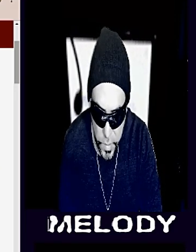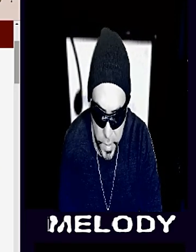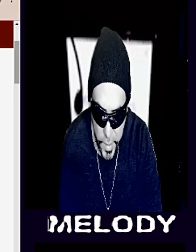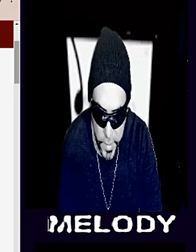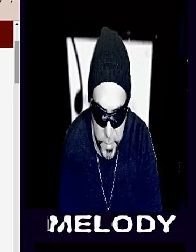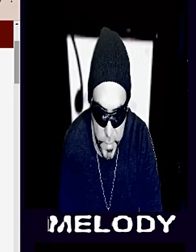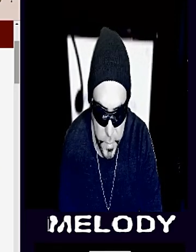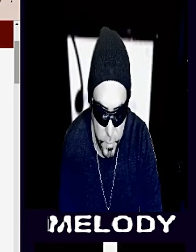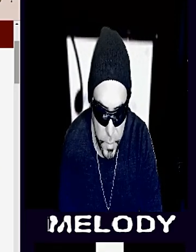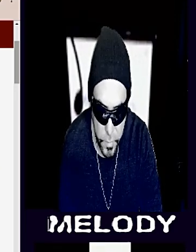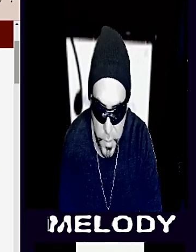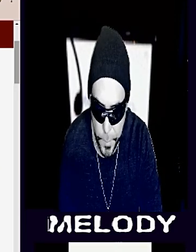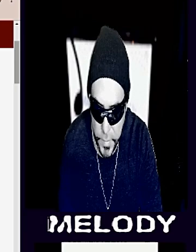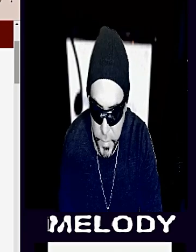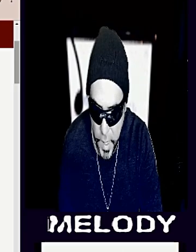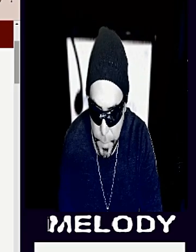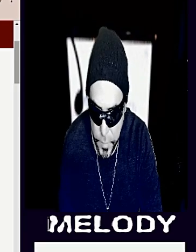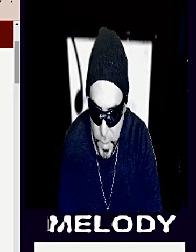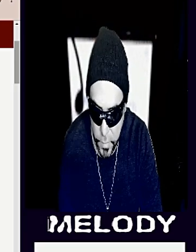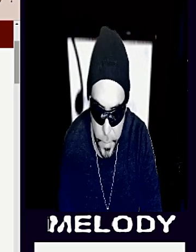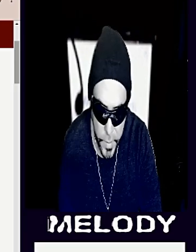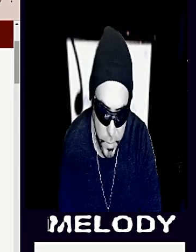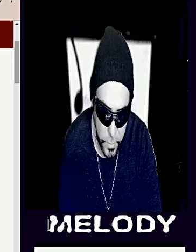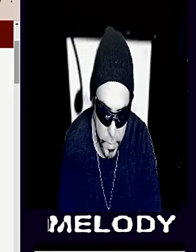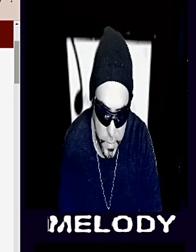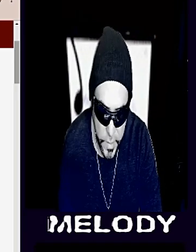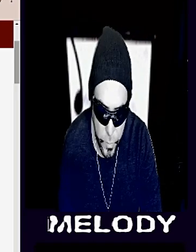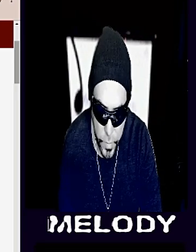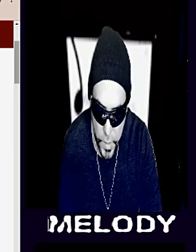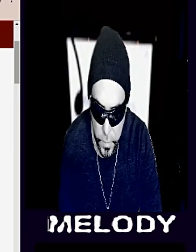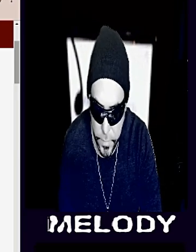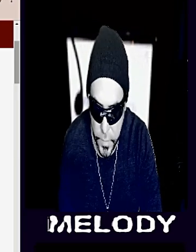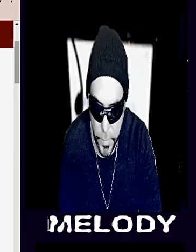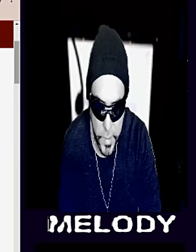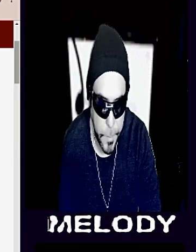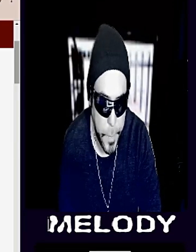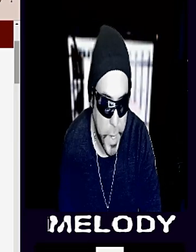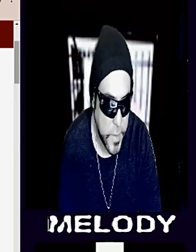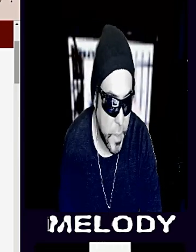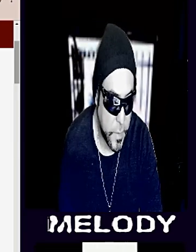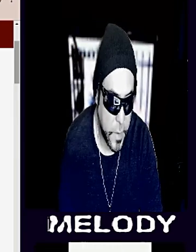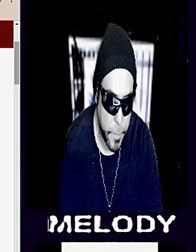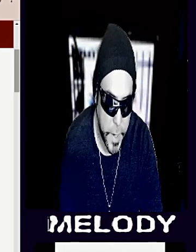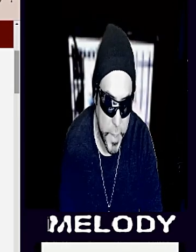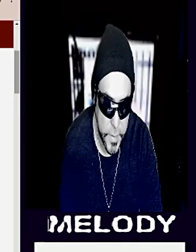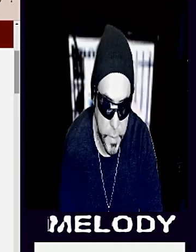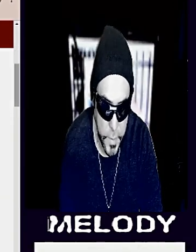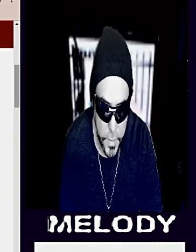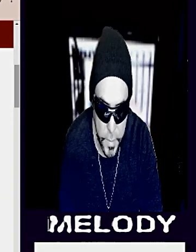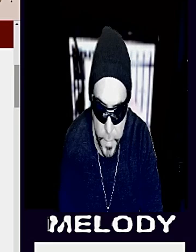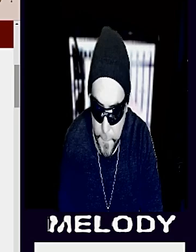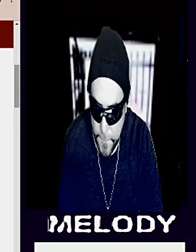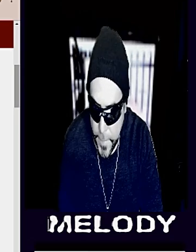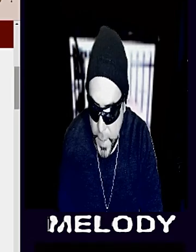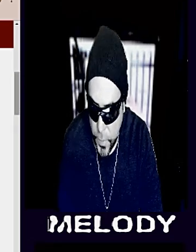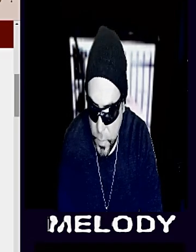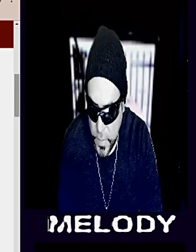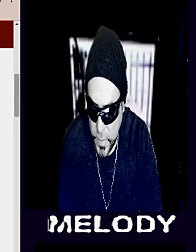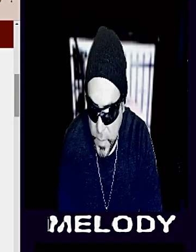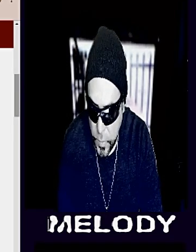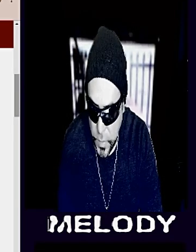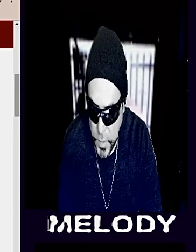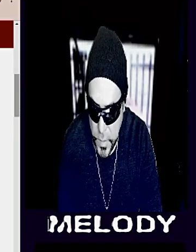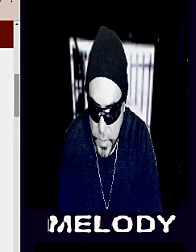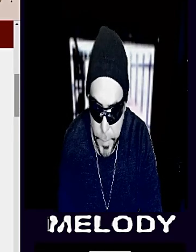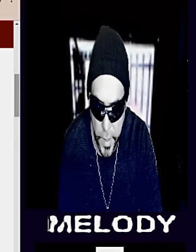Tenemos a dos señoras ya grandes, una con discapacidad y pues la otra, imagino que van a estar cuidando, se parecen, han de ser hermanas.